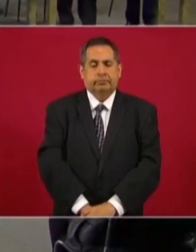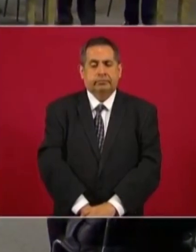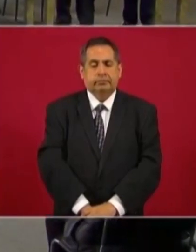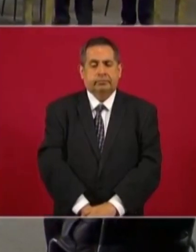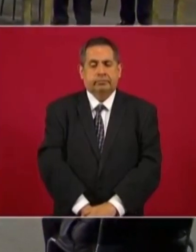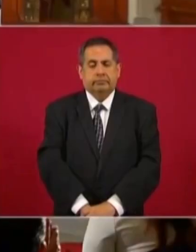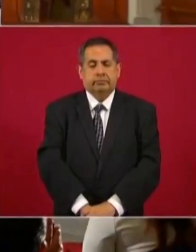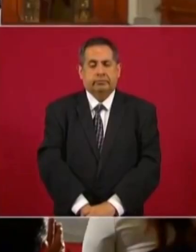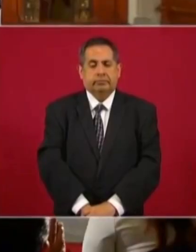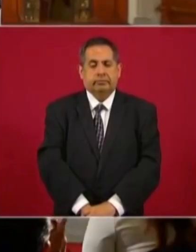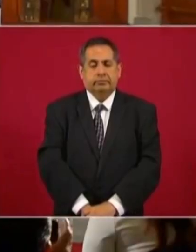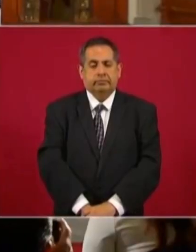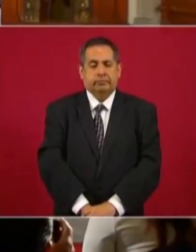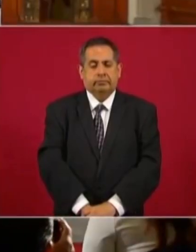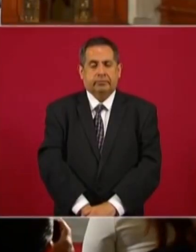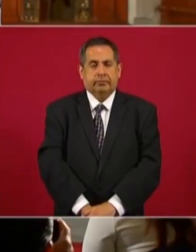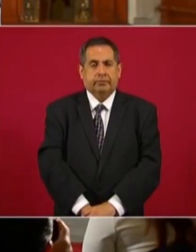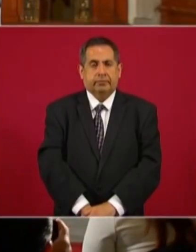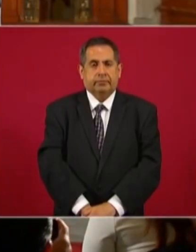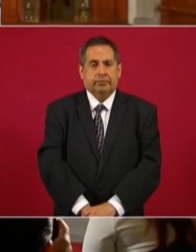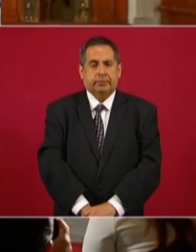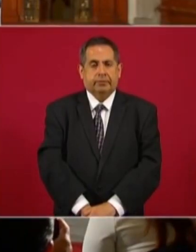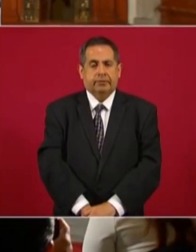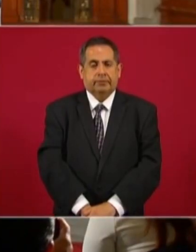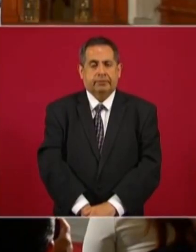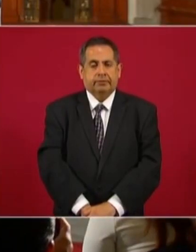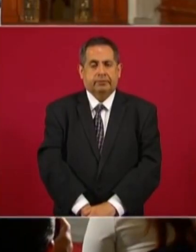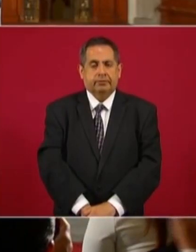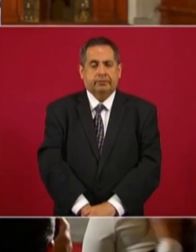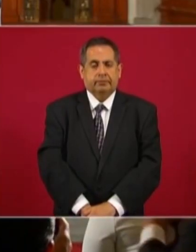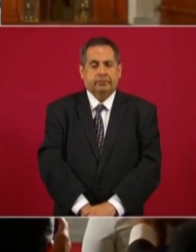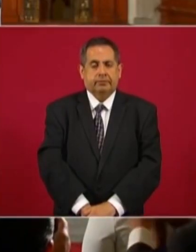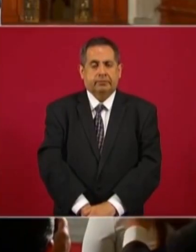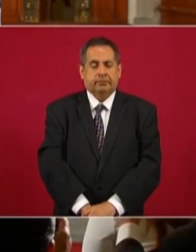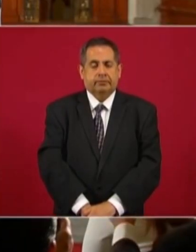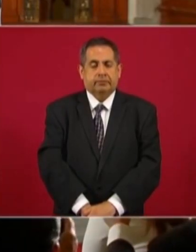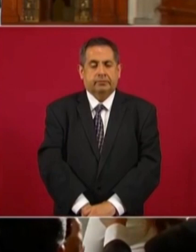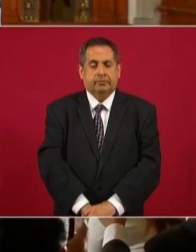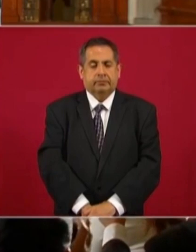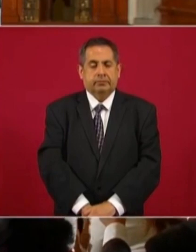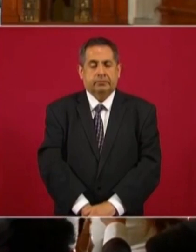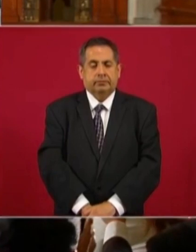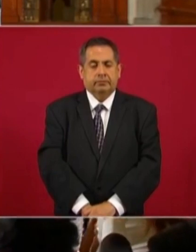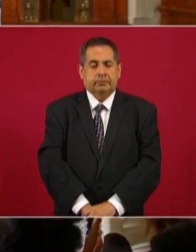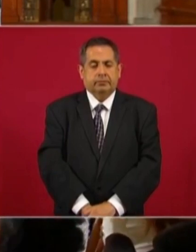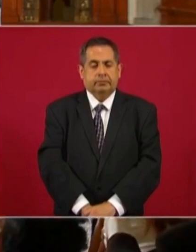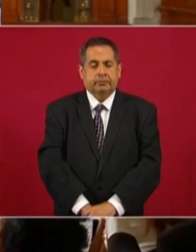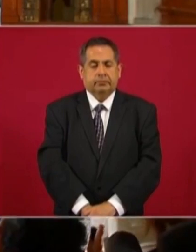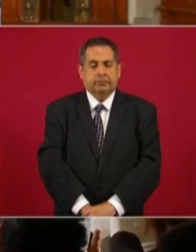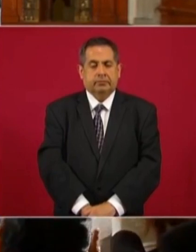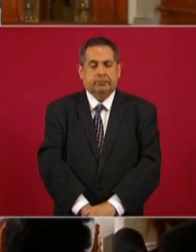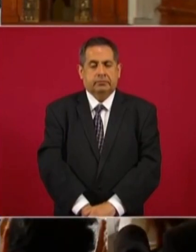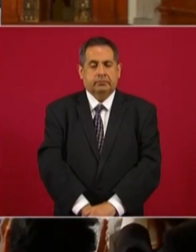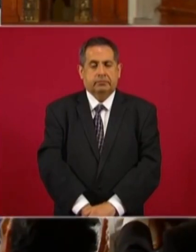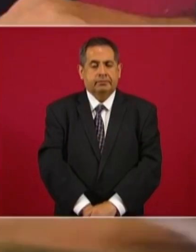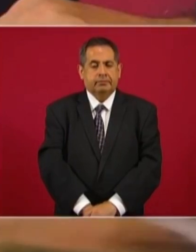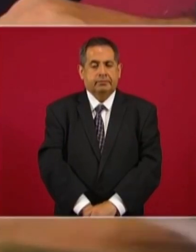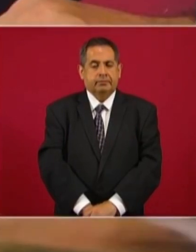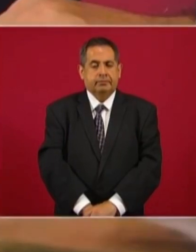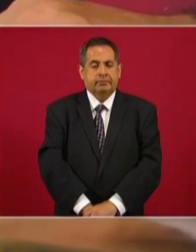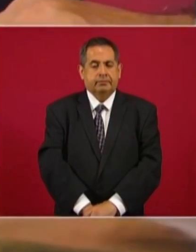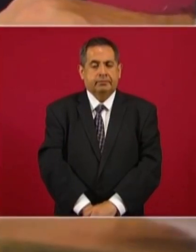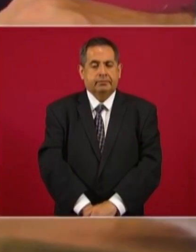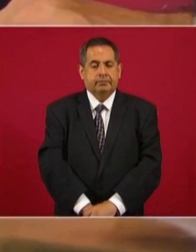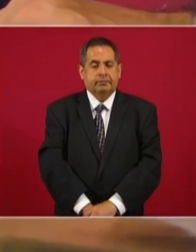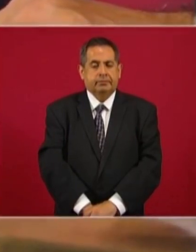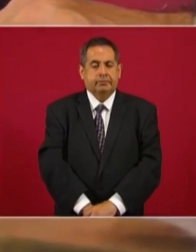Andrés Manuel López Obrador promueve una consulta para enjuiciar a sus predecesores. El presidente de México pidió el martes